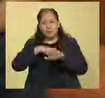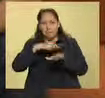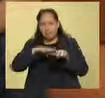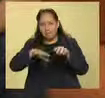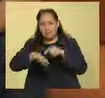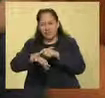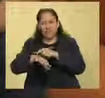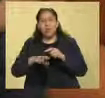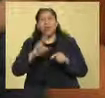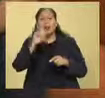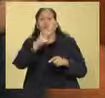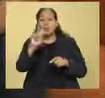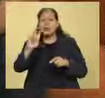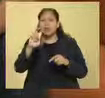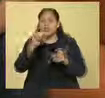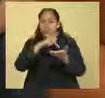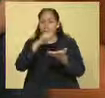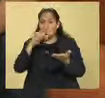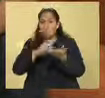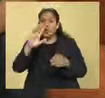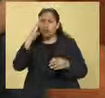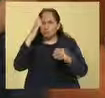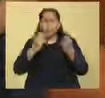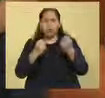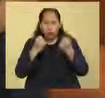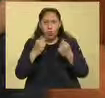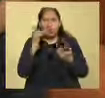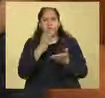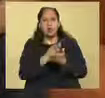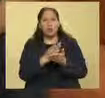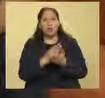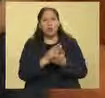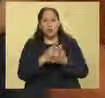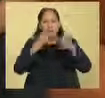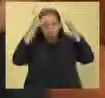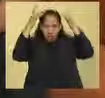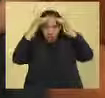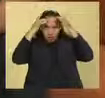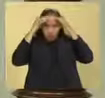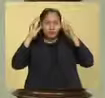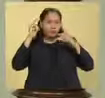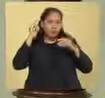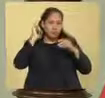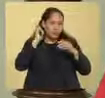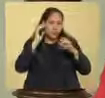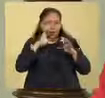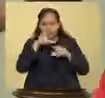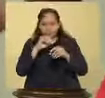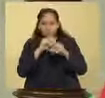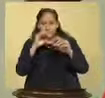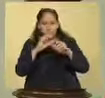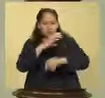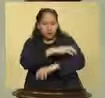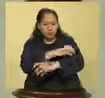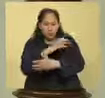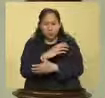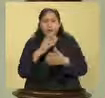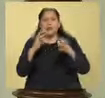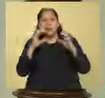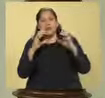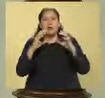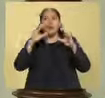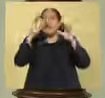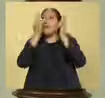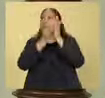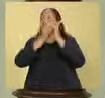más de 200 kilómetros por hora y nada más se fracturó el empeine digo ibas con casco de protección es todo adentro está todo no tuvo no